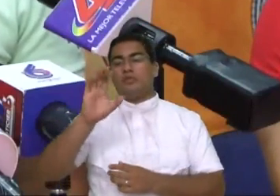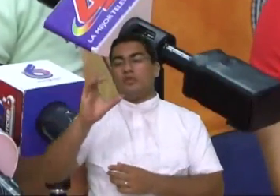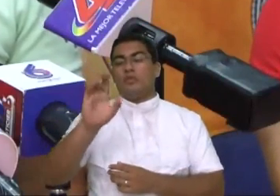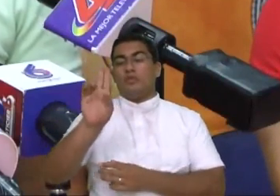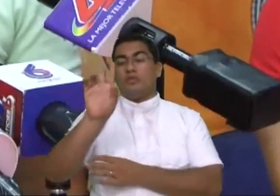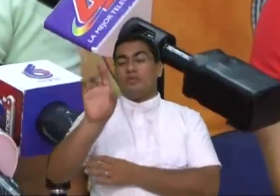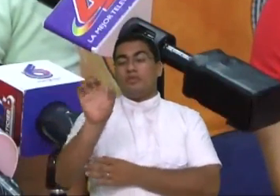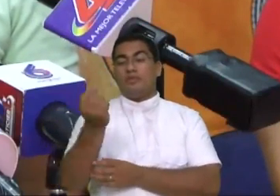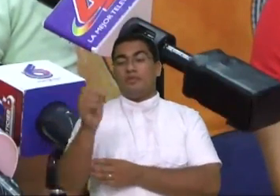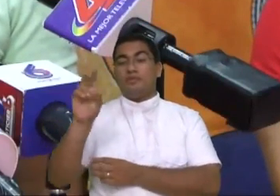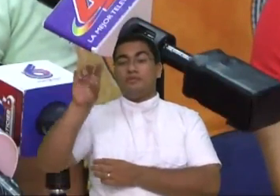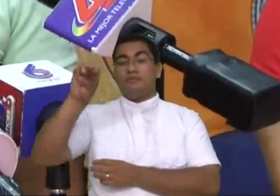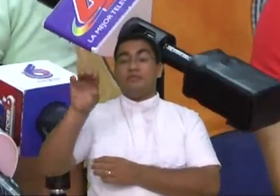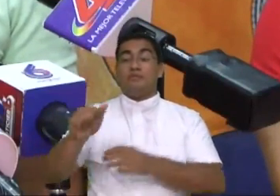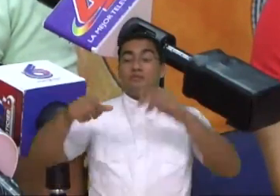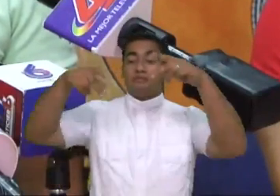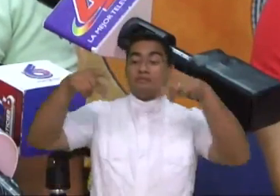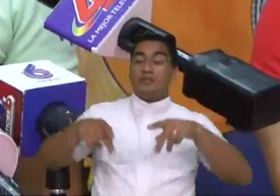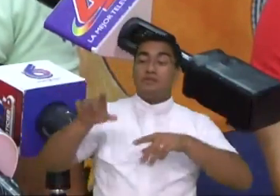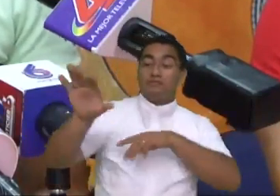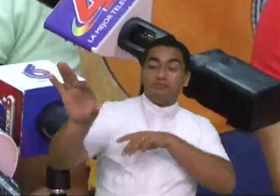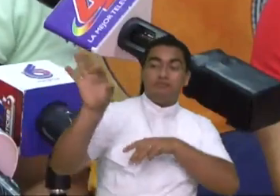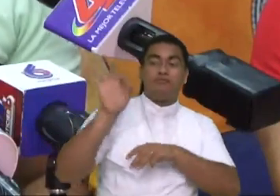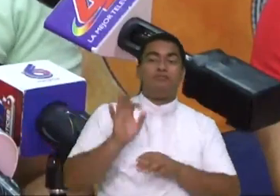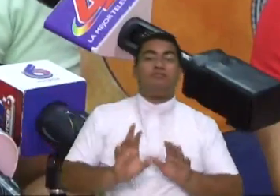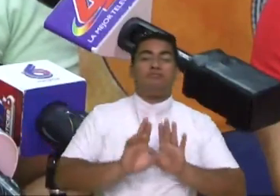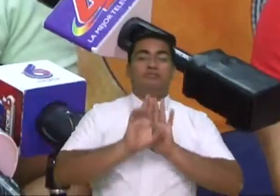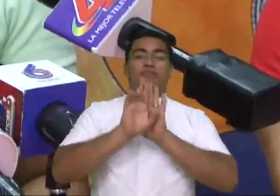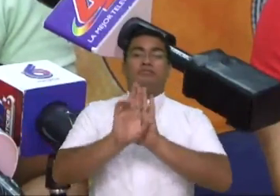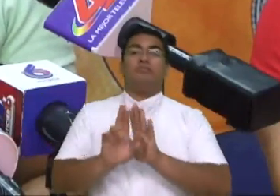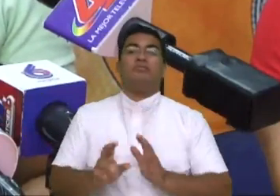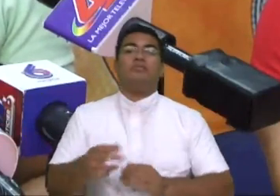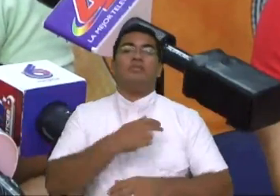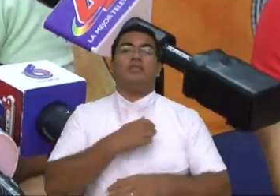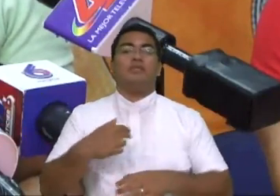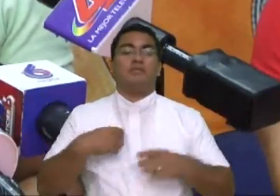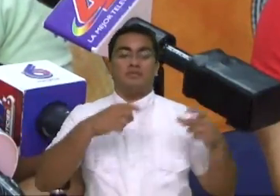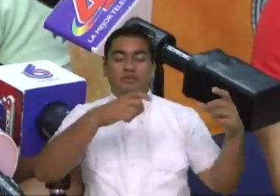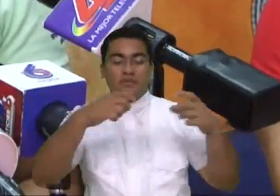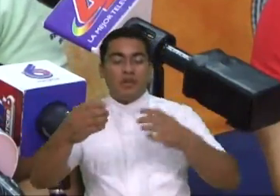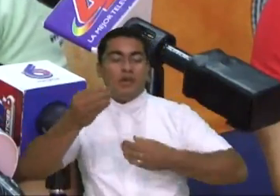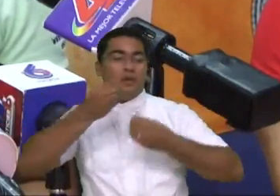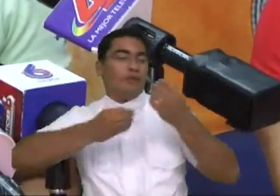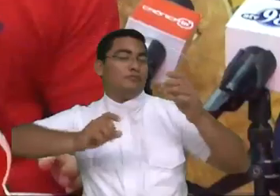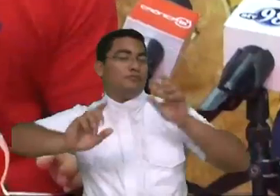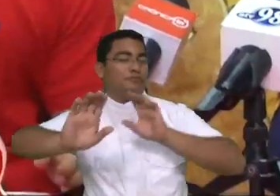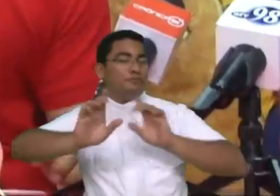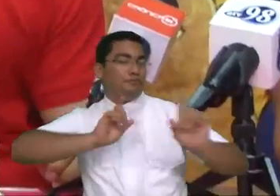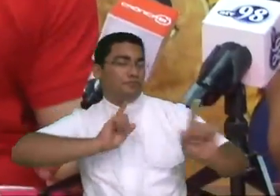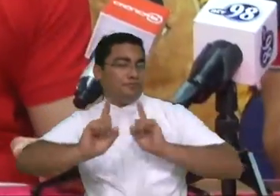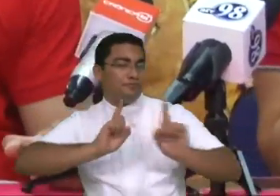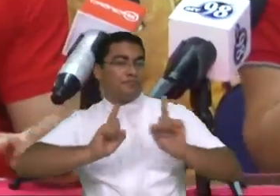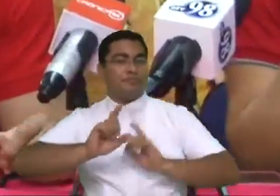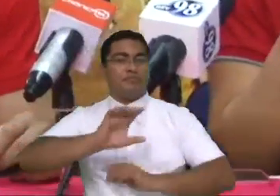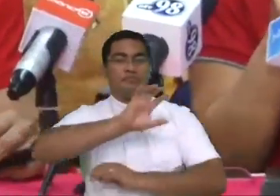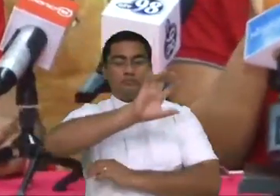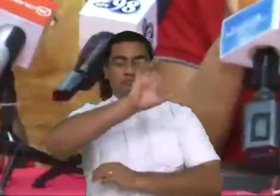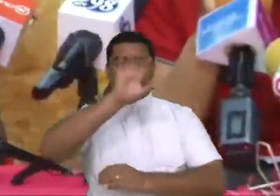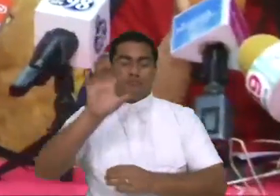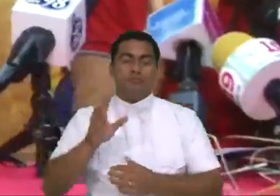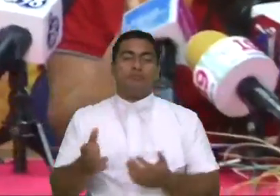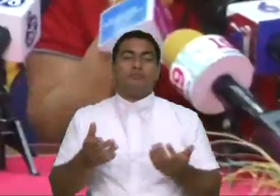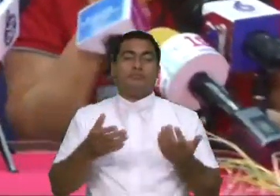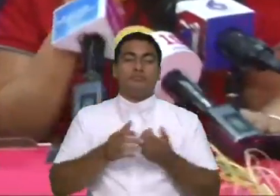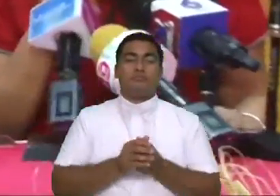la persona que va a representar a sus municipios en la competencia departamental. El fin de semana